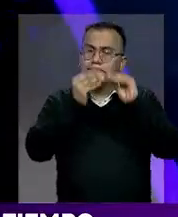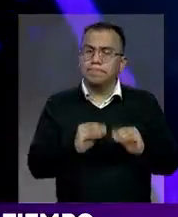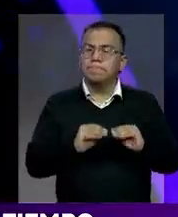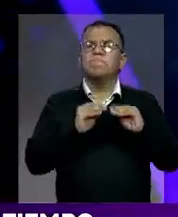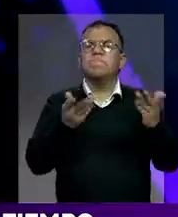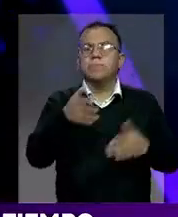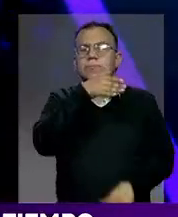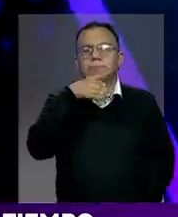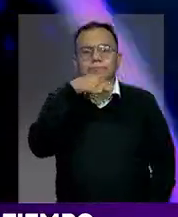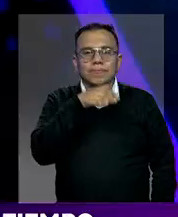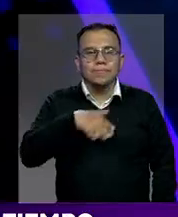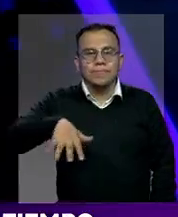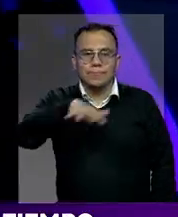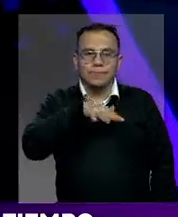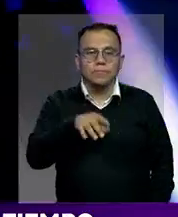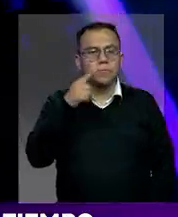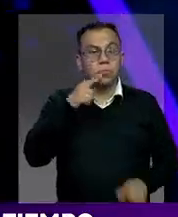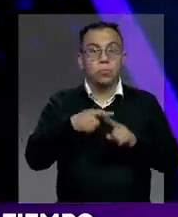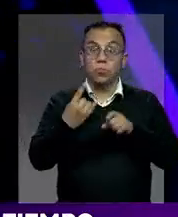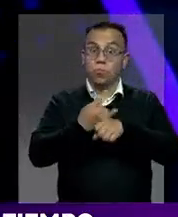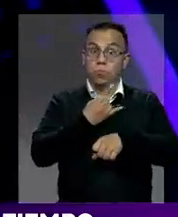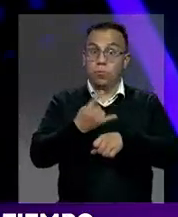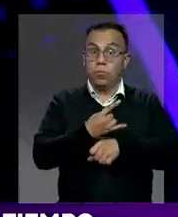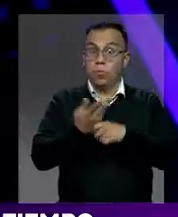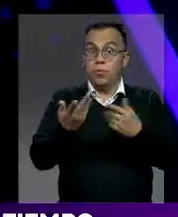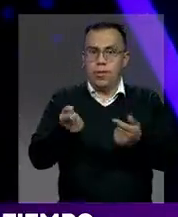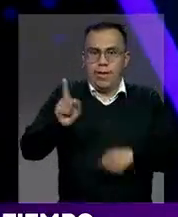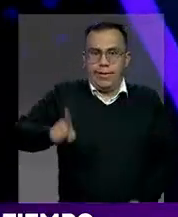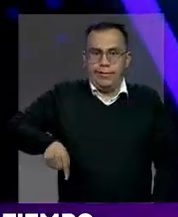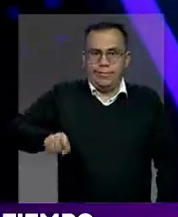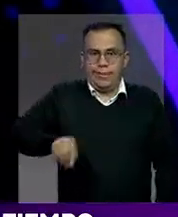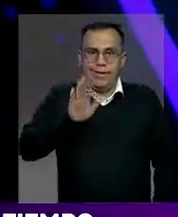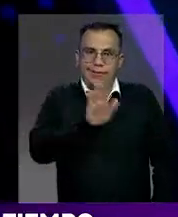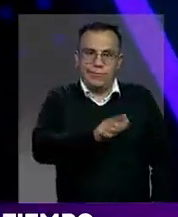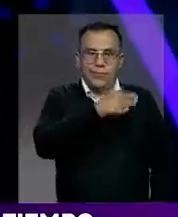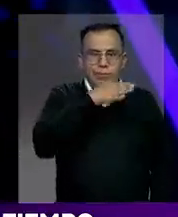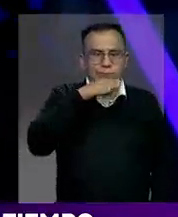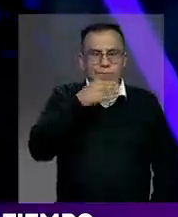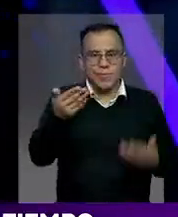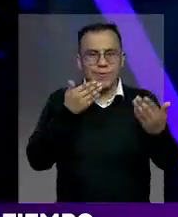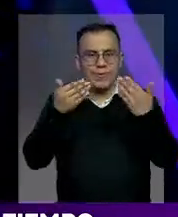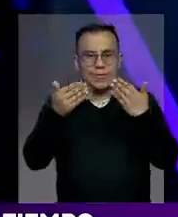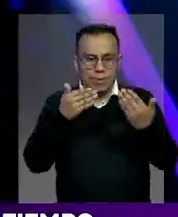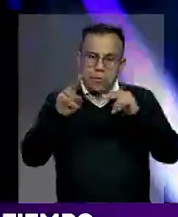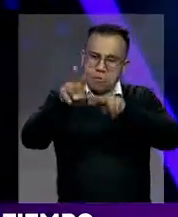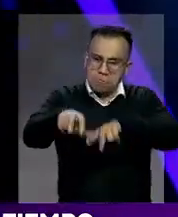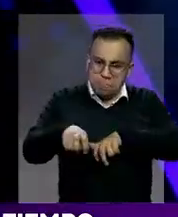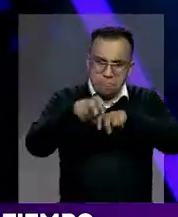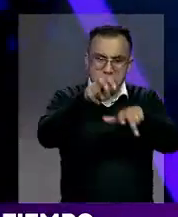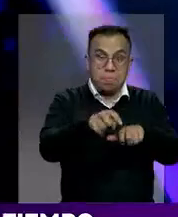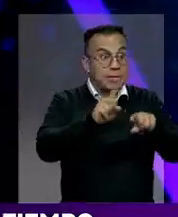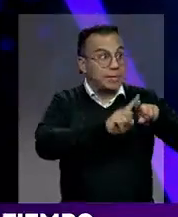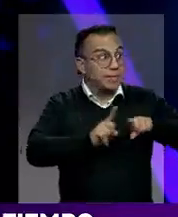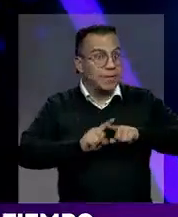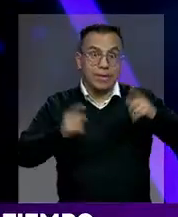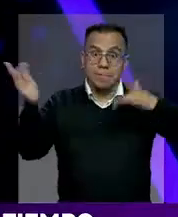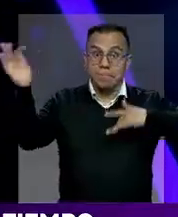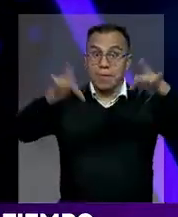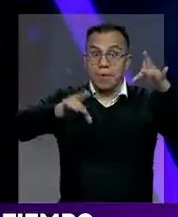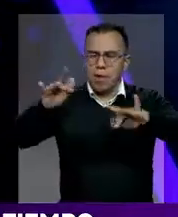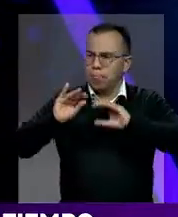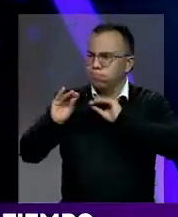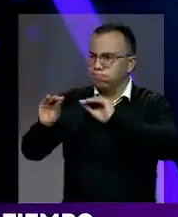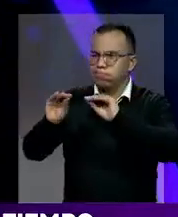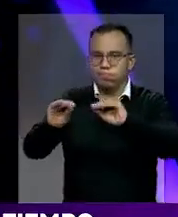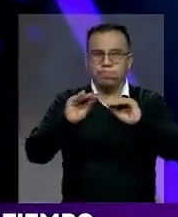campo que la utilizamos perfectamente que se llaman las escuelas de campo se tiene una parcela bien en diferentes campesinos se enseña a